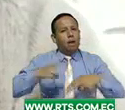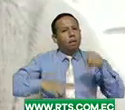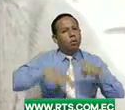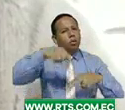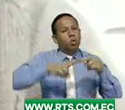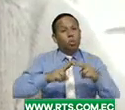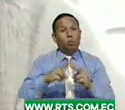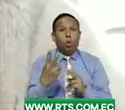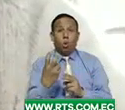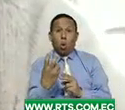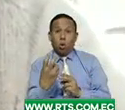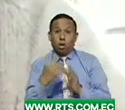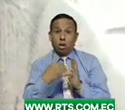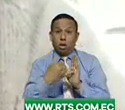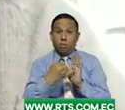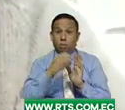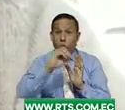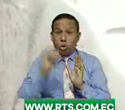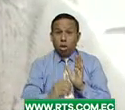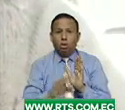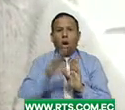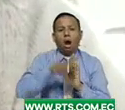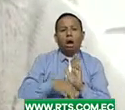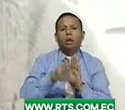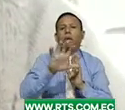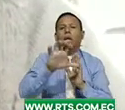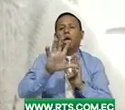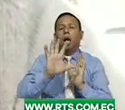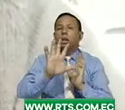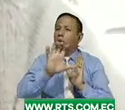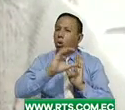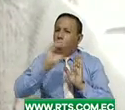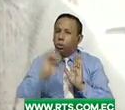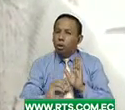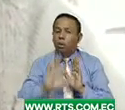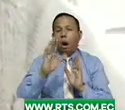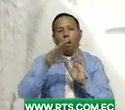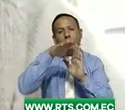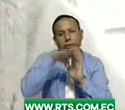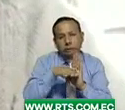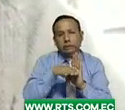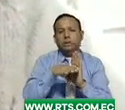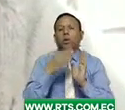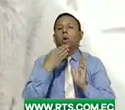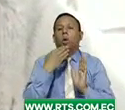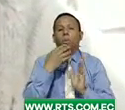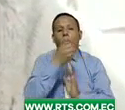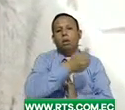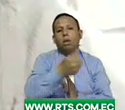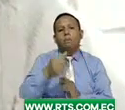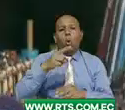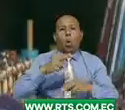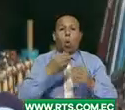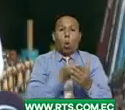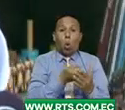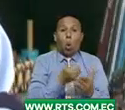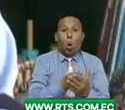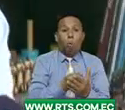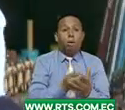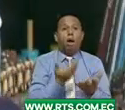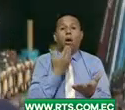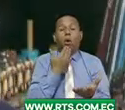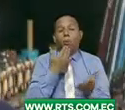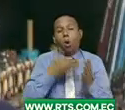al 5, ahora se ha hecho simplemente la posibilidad de que reclamen el IVA. O se le devuelve el IVA a